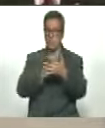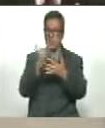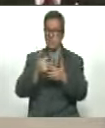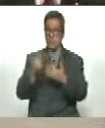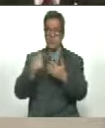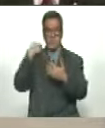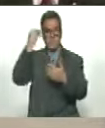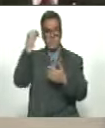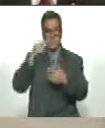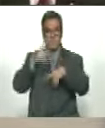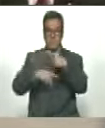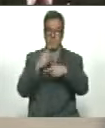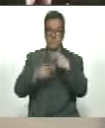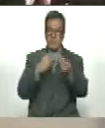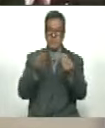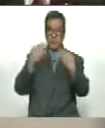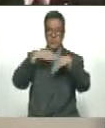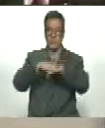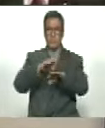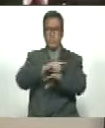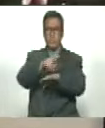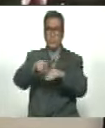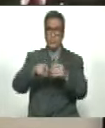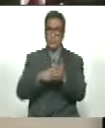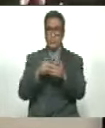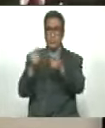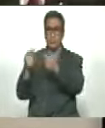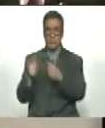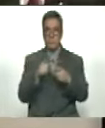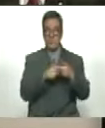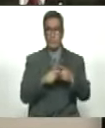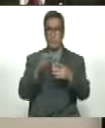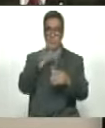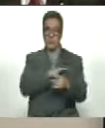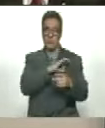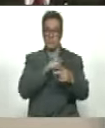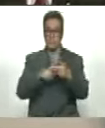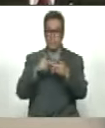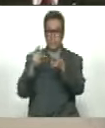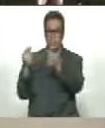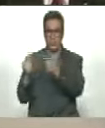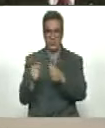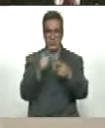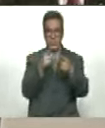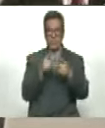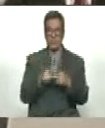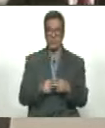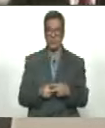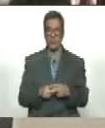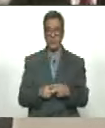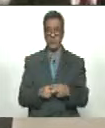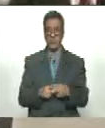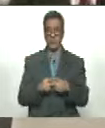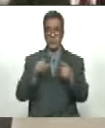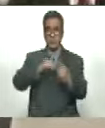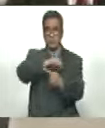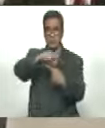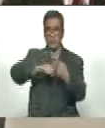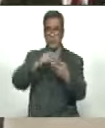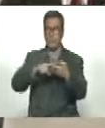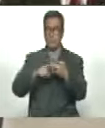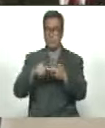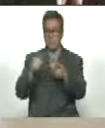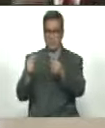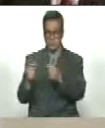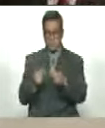nuestro concepto de desarrollo integral, la economía para lo social, la economía para lo ambiental, la